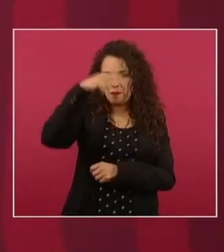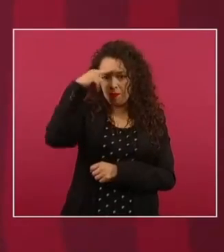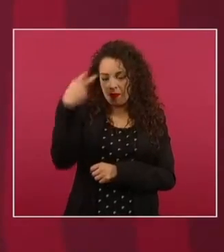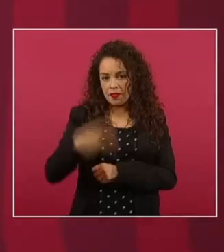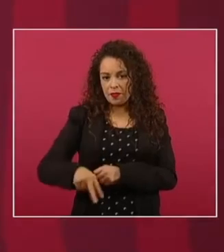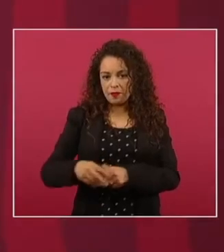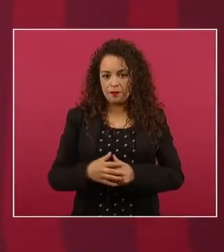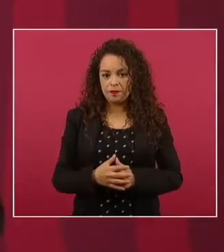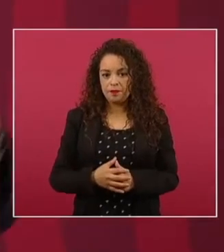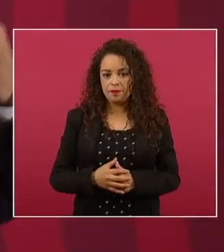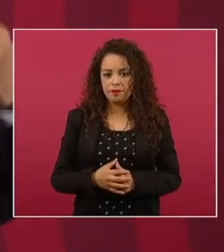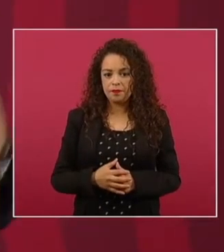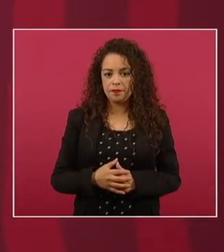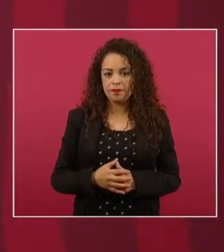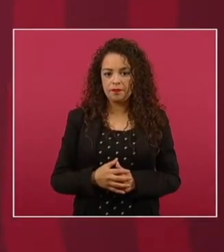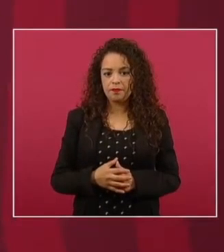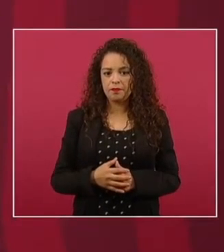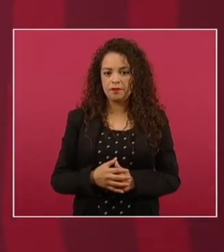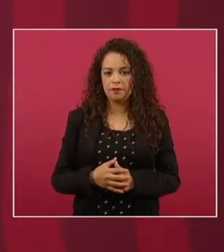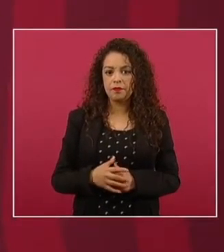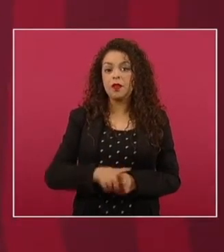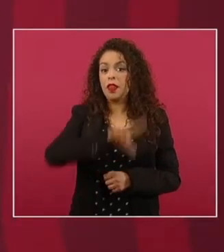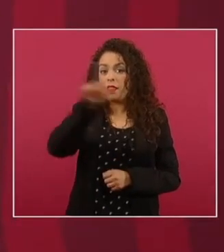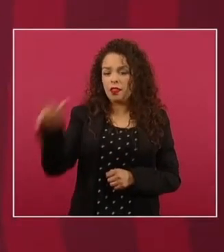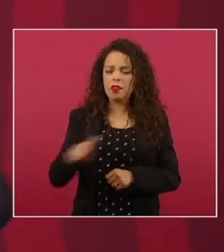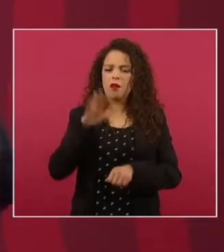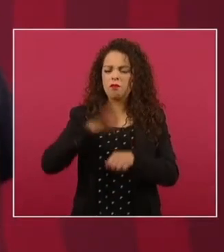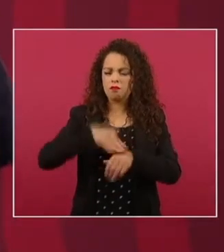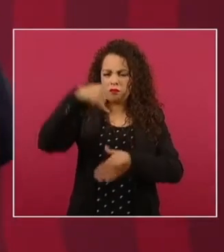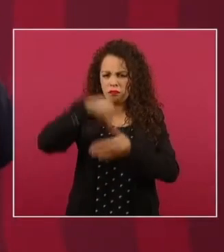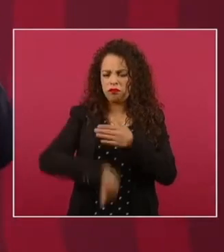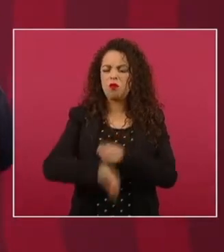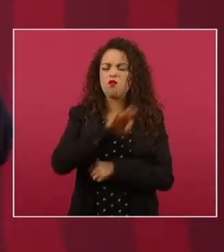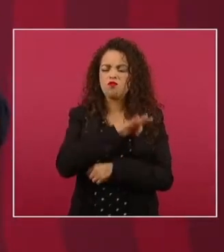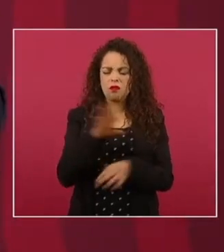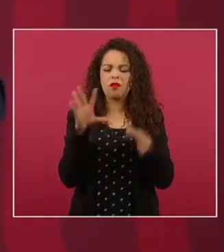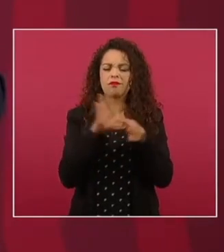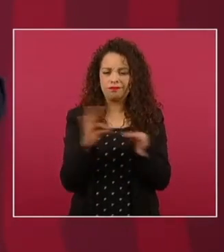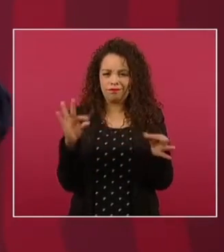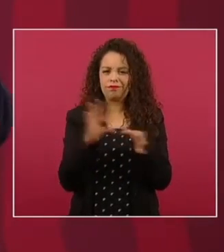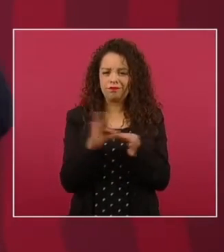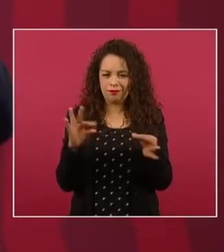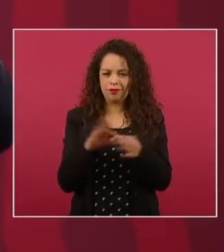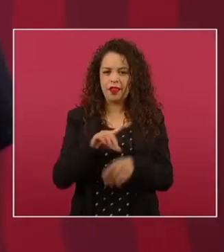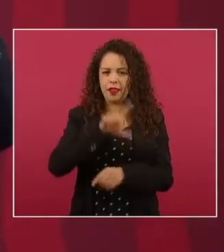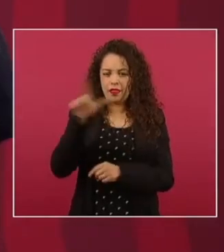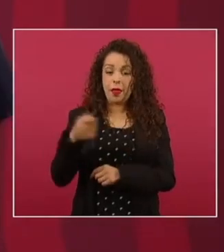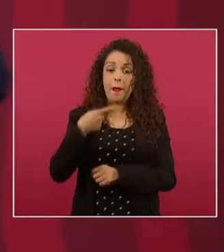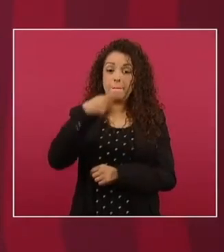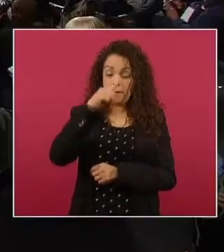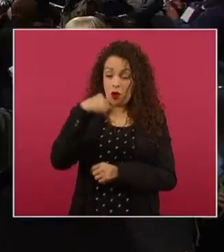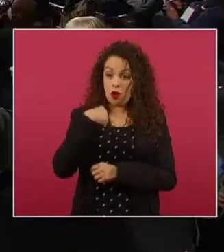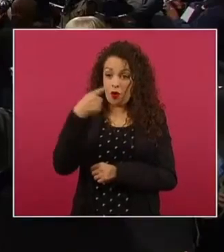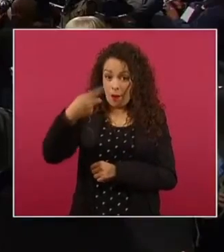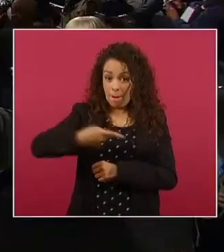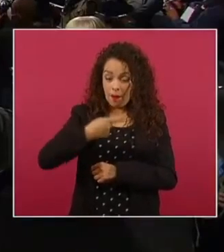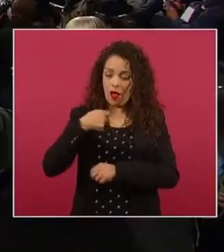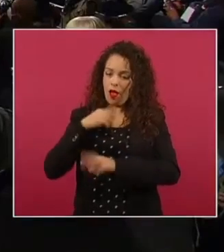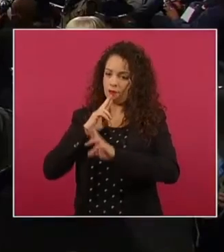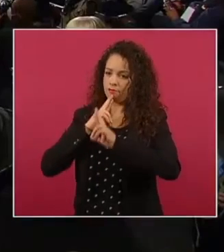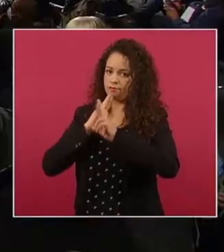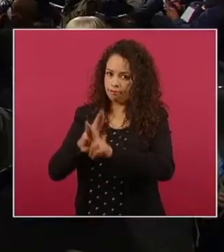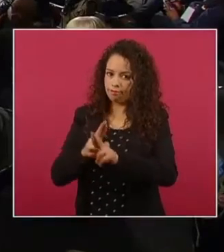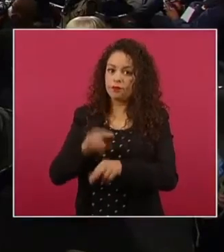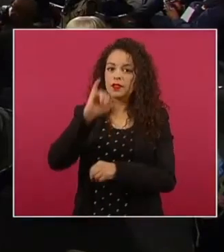a poder explicar a detalle. Pero bueno, la respuesta es de que sí, va a llevar tiempo. Un periodo de